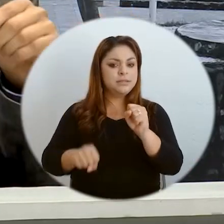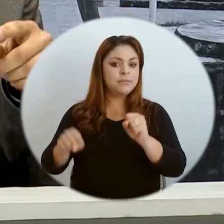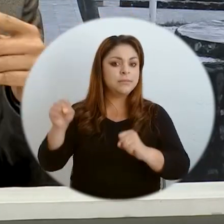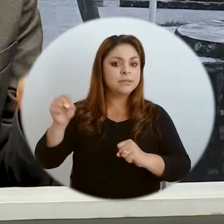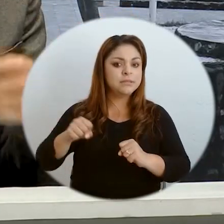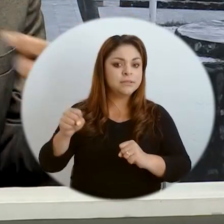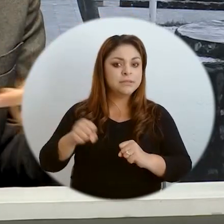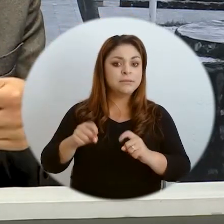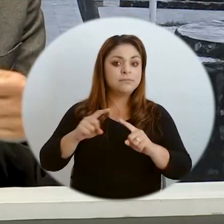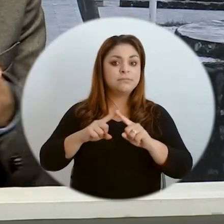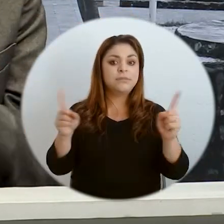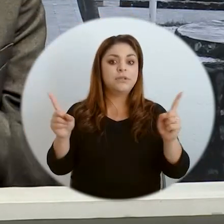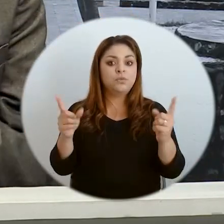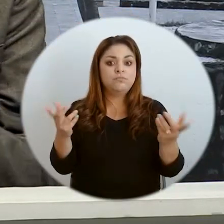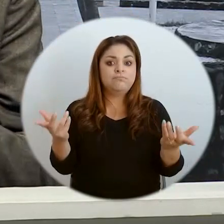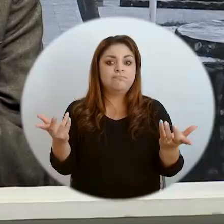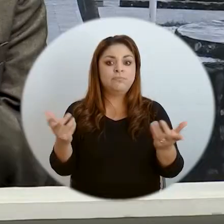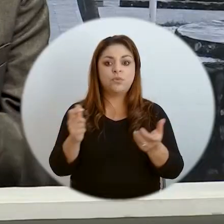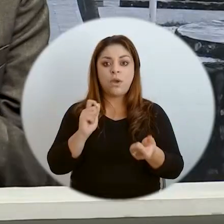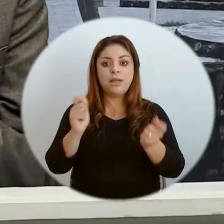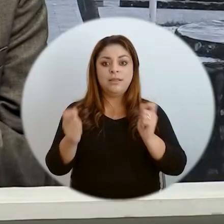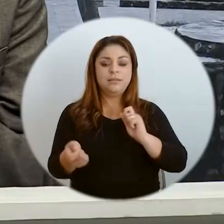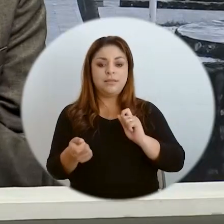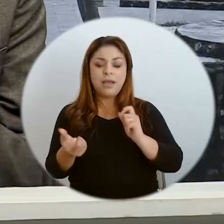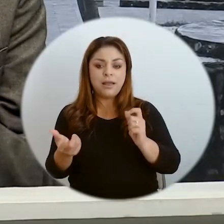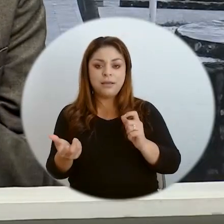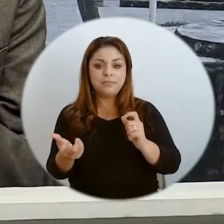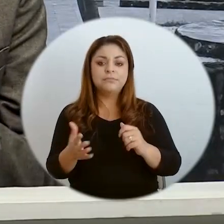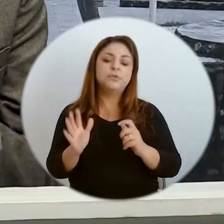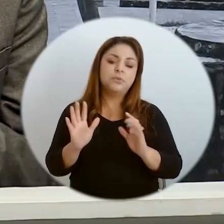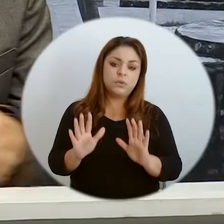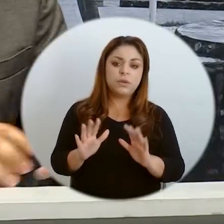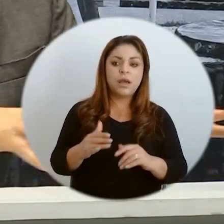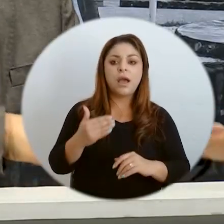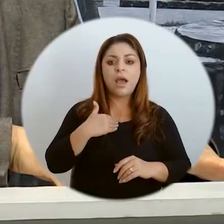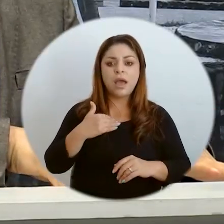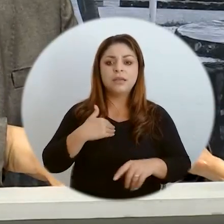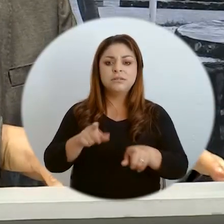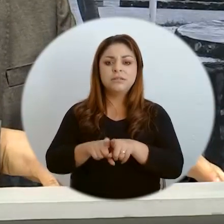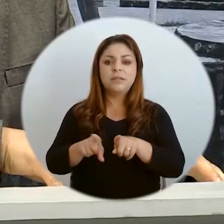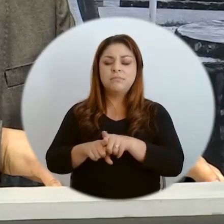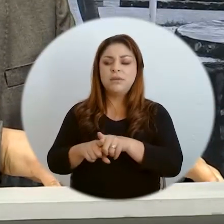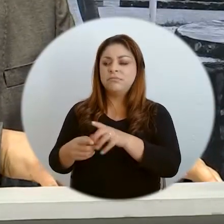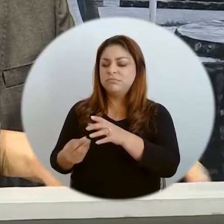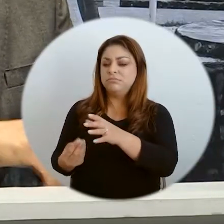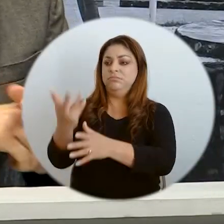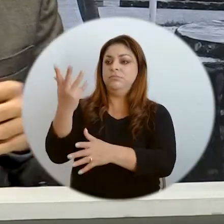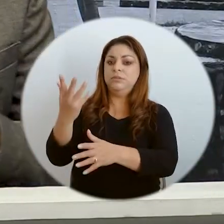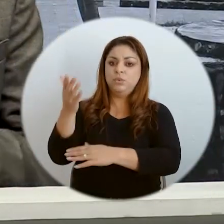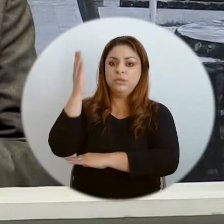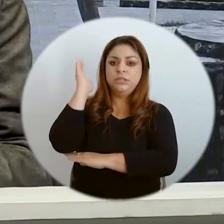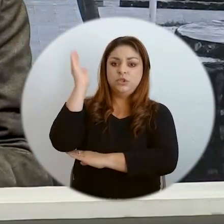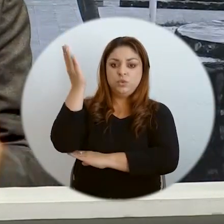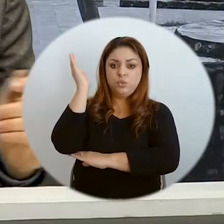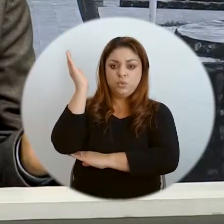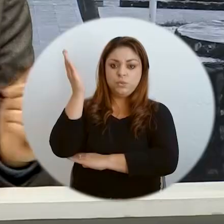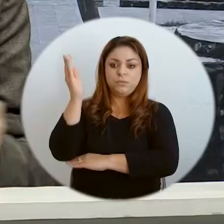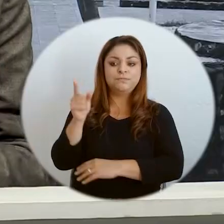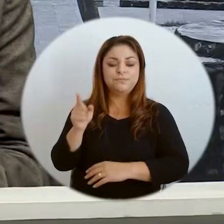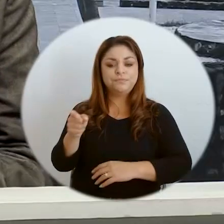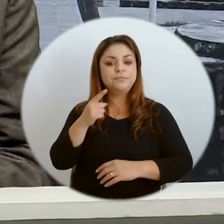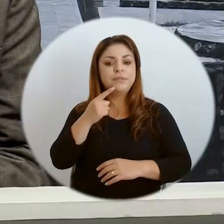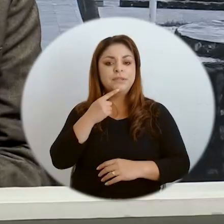rompen ese sistema, siguen jugando con las reglas de la democracia electoral, pero emerge también, digamos, un discurso, y creo